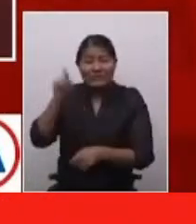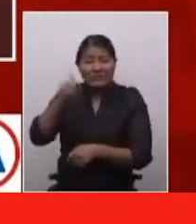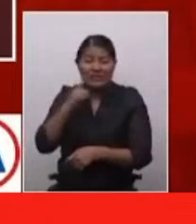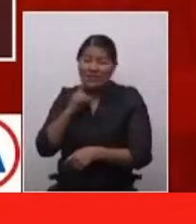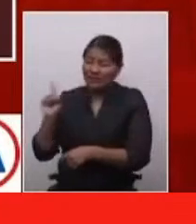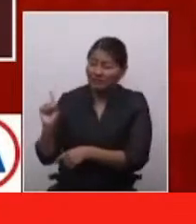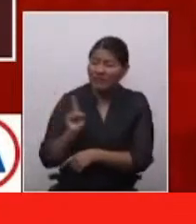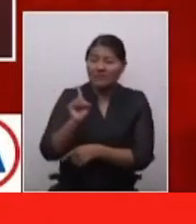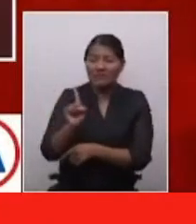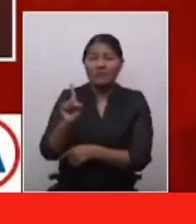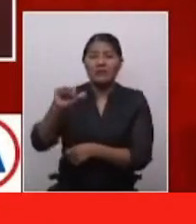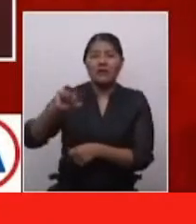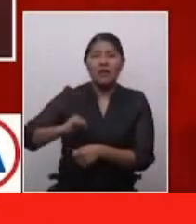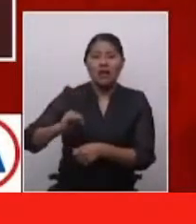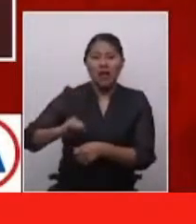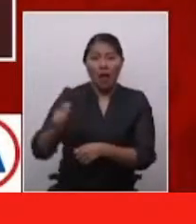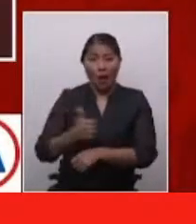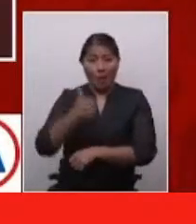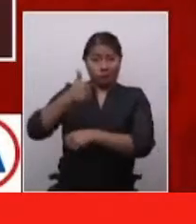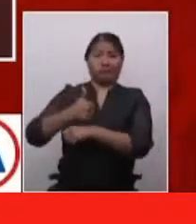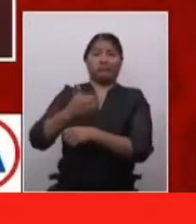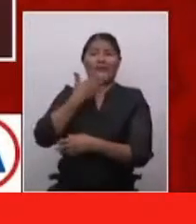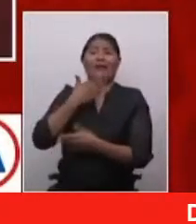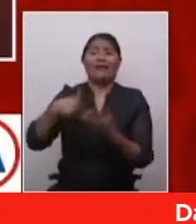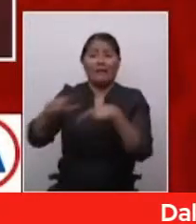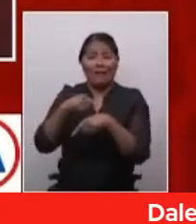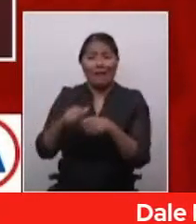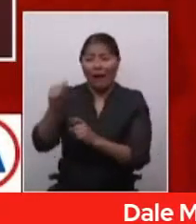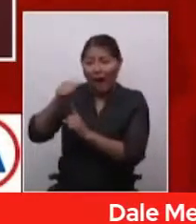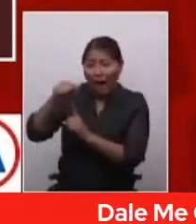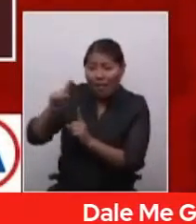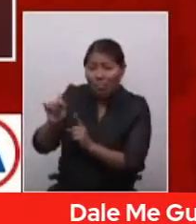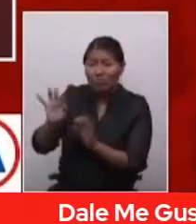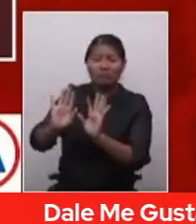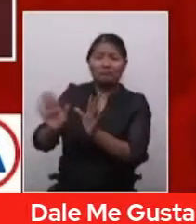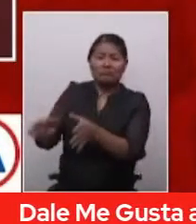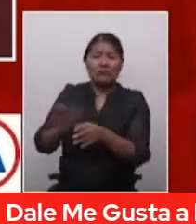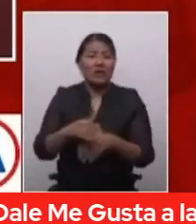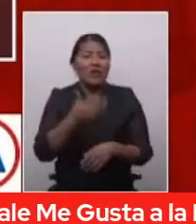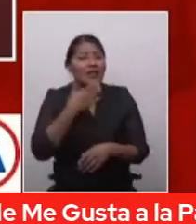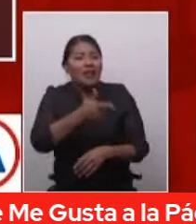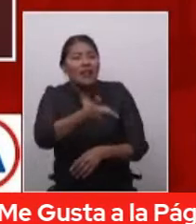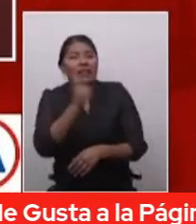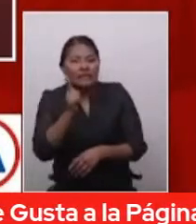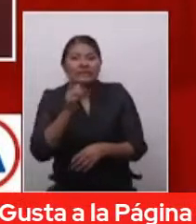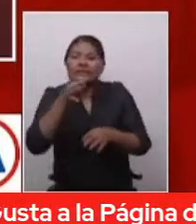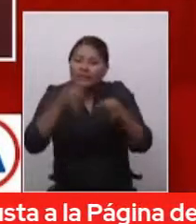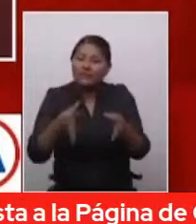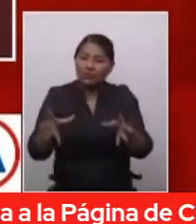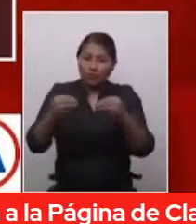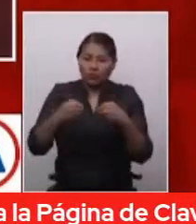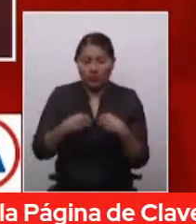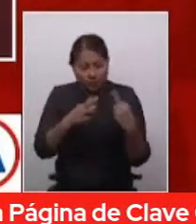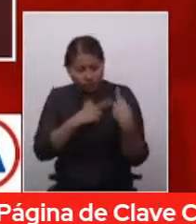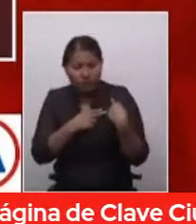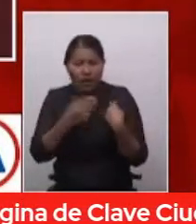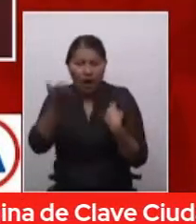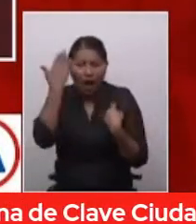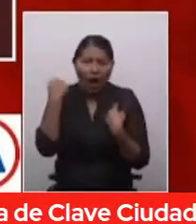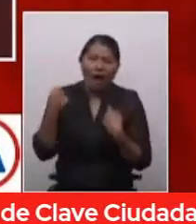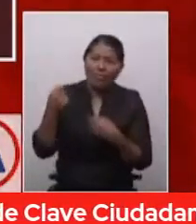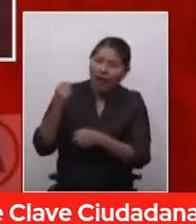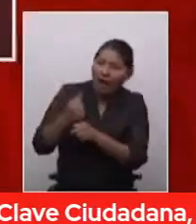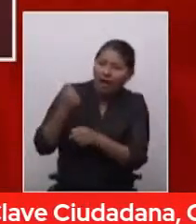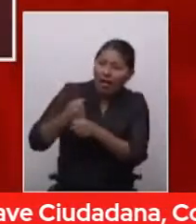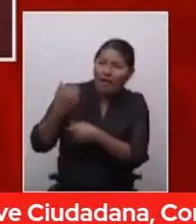candidato, Lima necesita un líder, no necesita tampoco a la ATU, necesita recuperar las funciones que lamentablemente fueron atropelladas